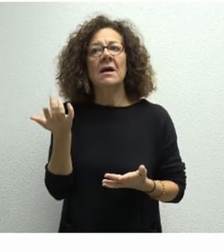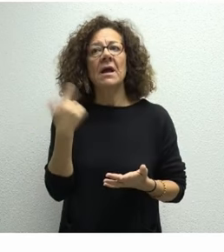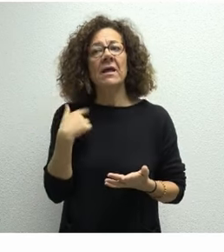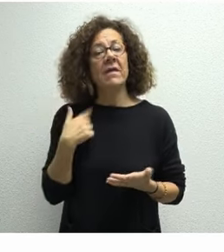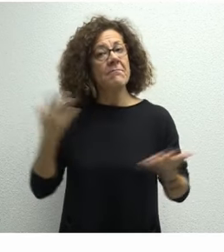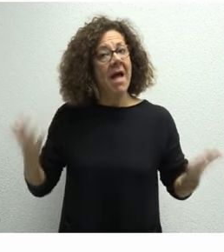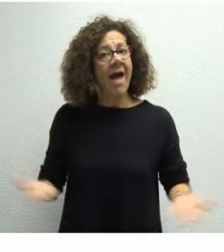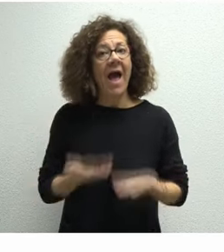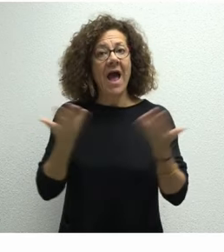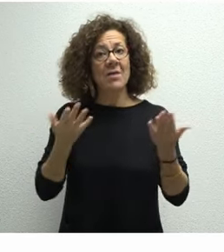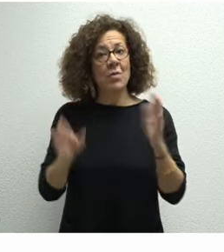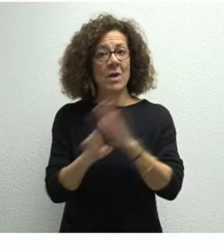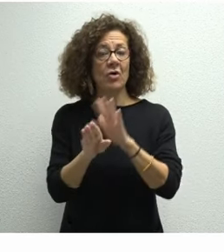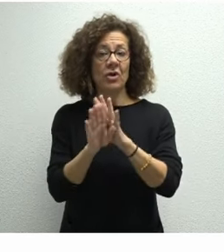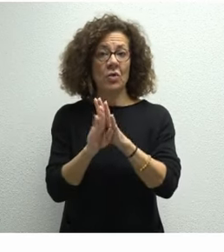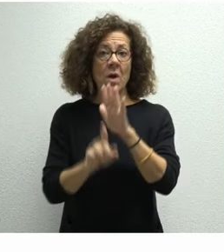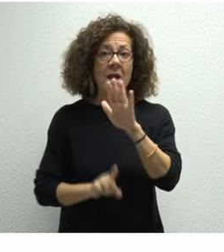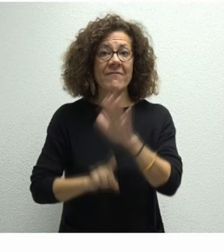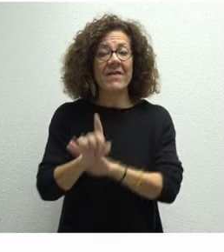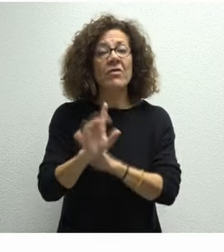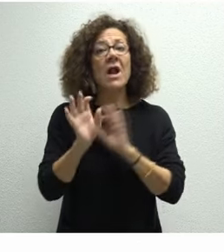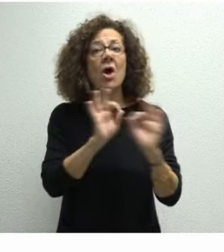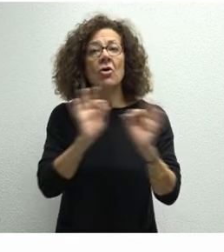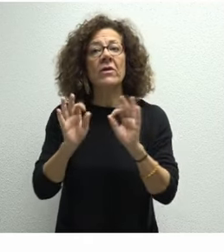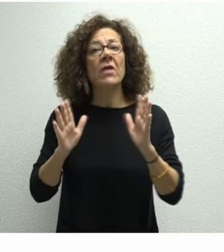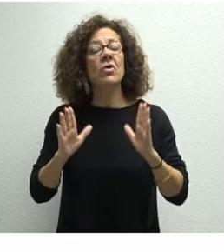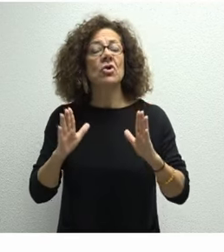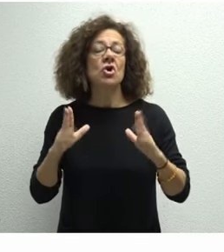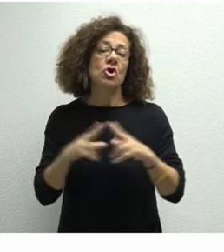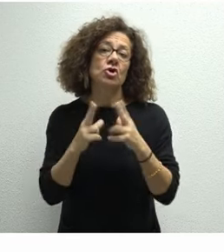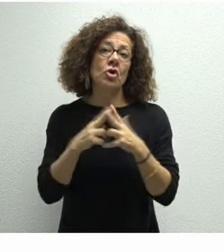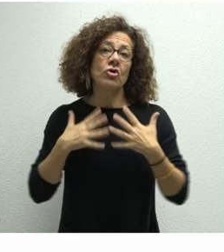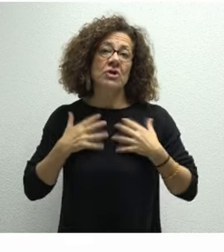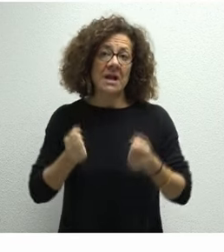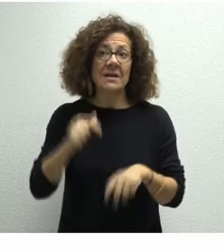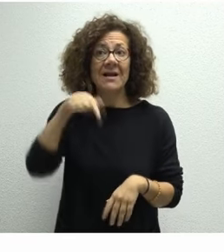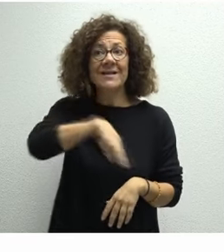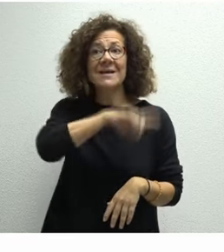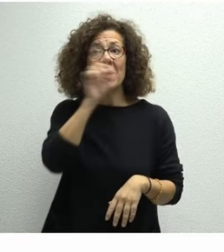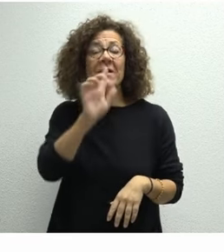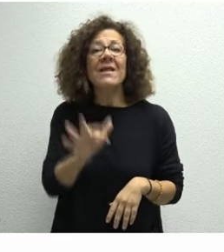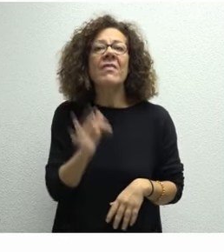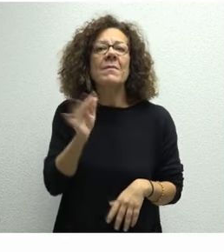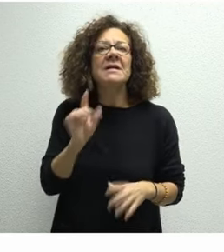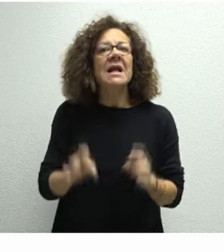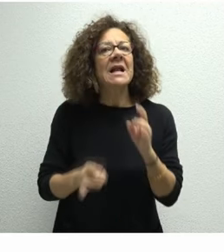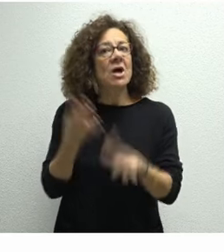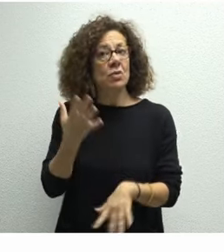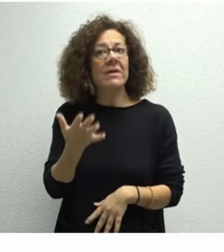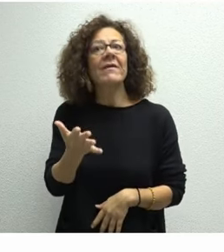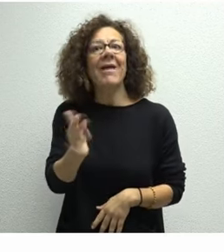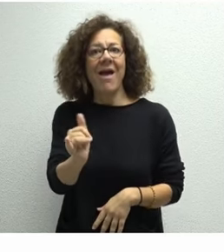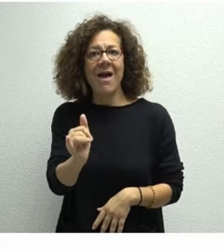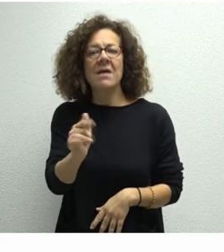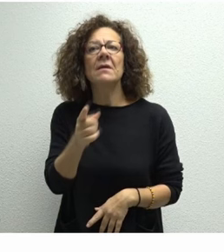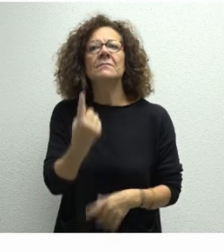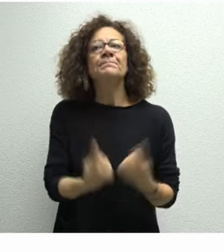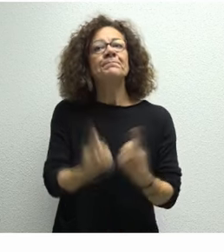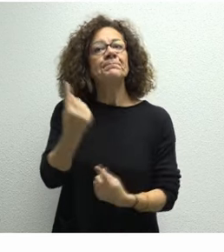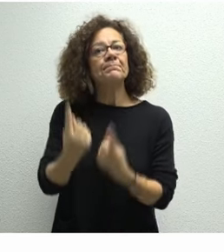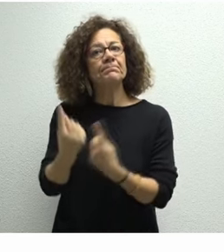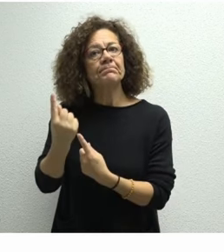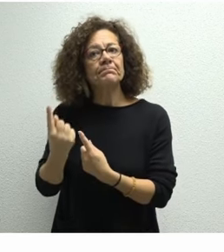ánimo para seguir avanzando en la coordinación sociosanitaria desde Madrid además tenemos la suerte de contar con